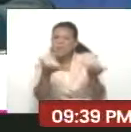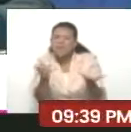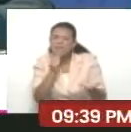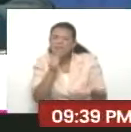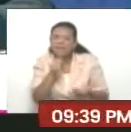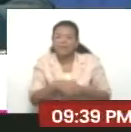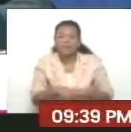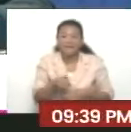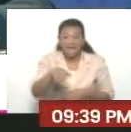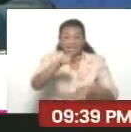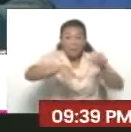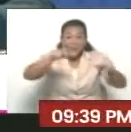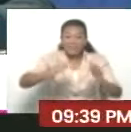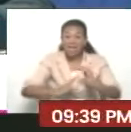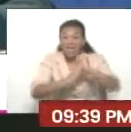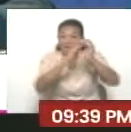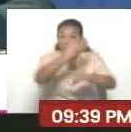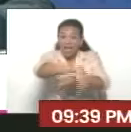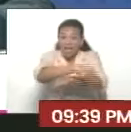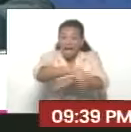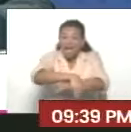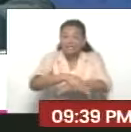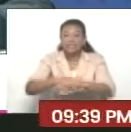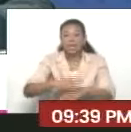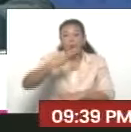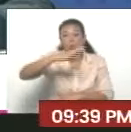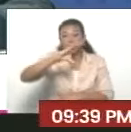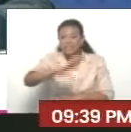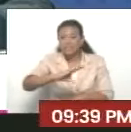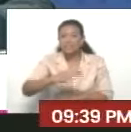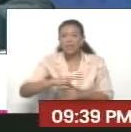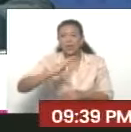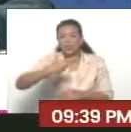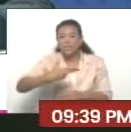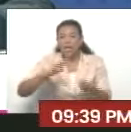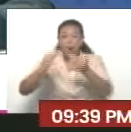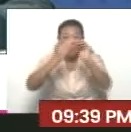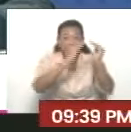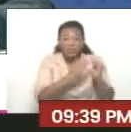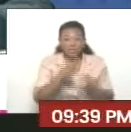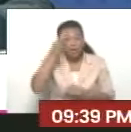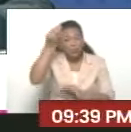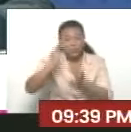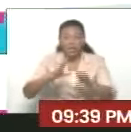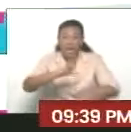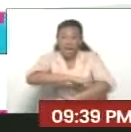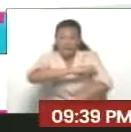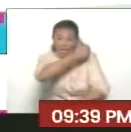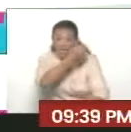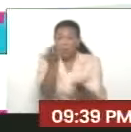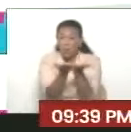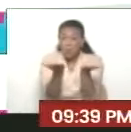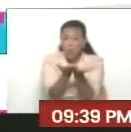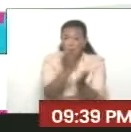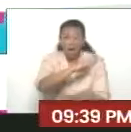Bueno, esas son las jefas de calle, las jefas de VH, jefa de comunidad, la directora del